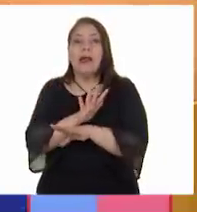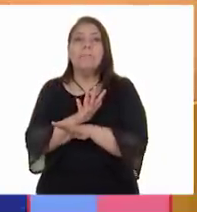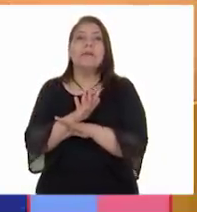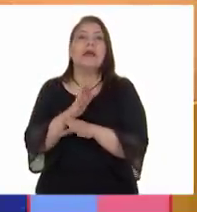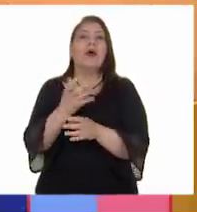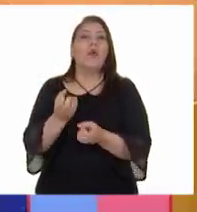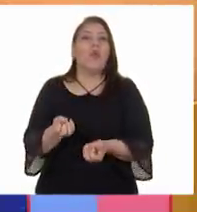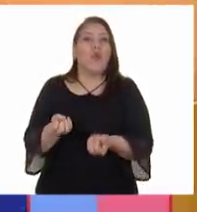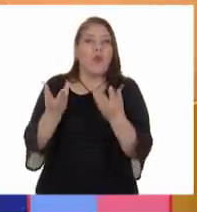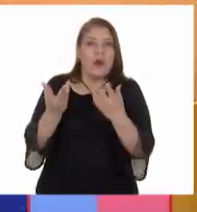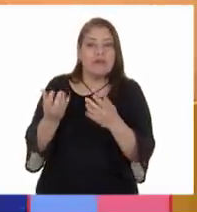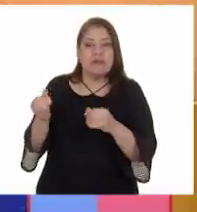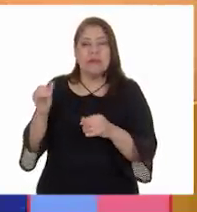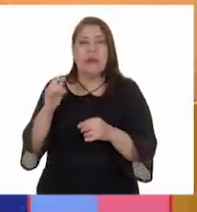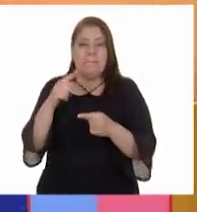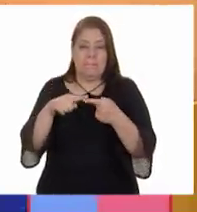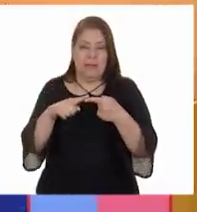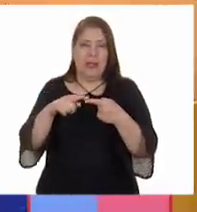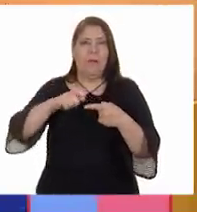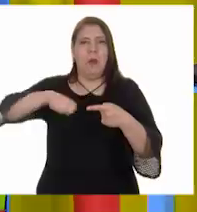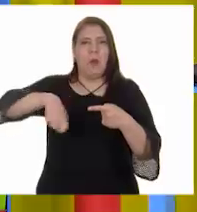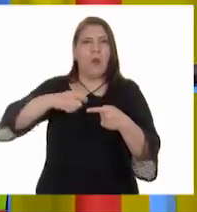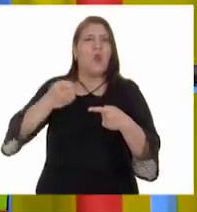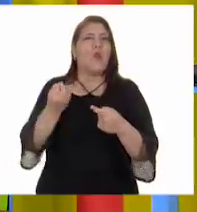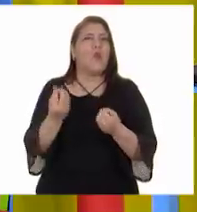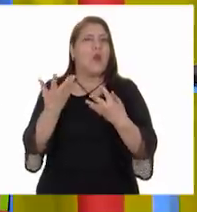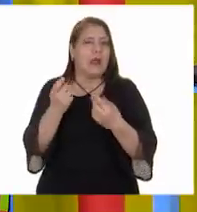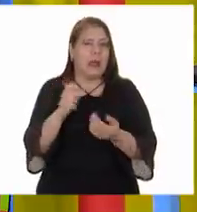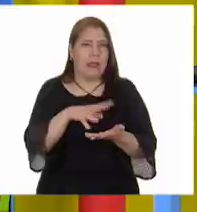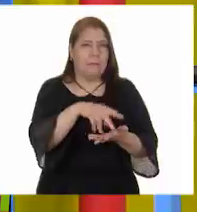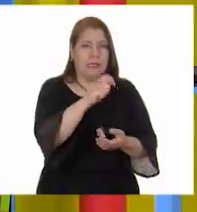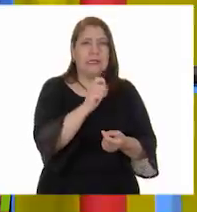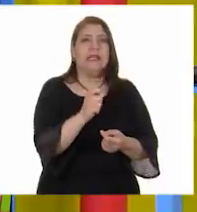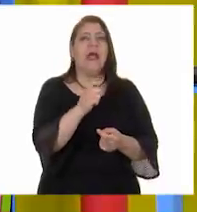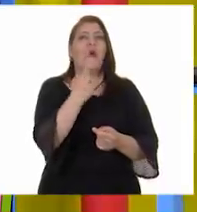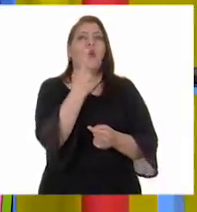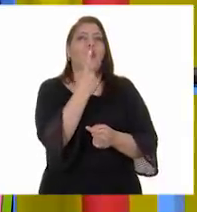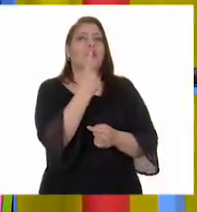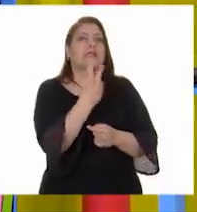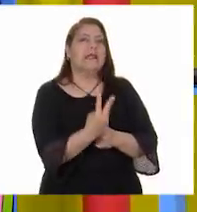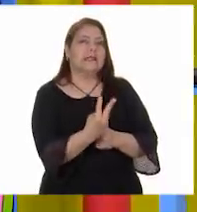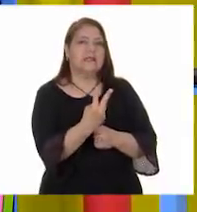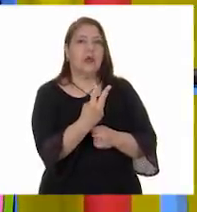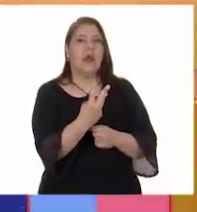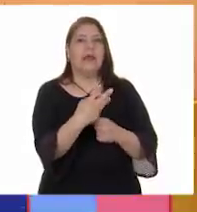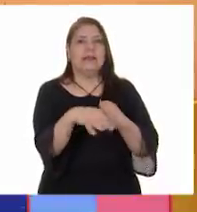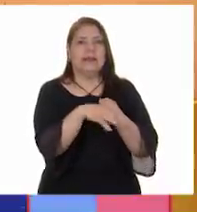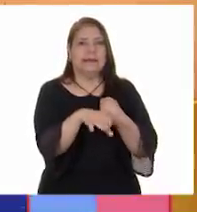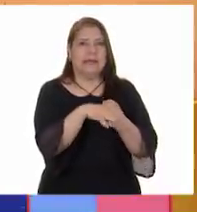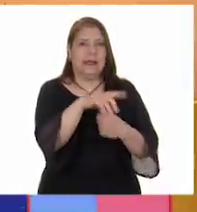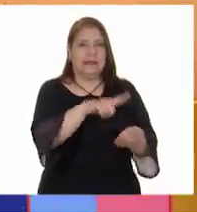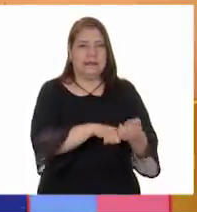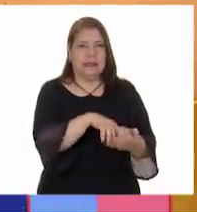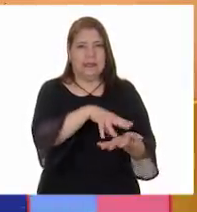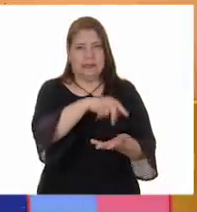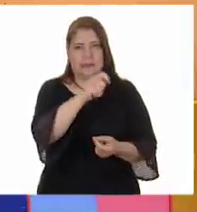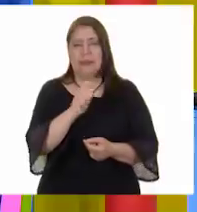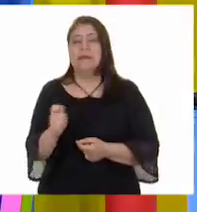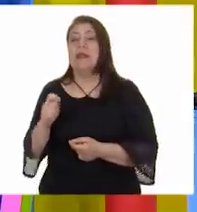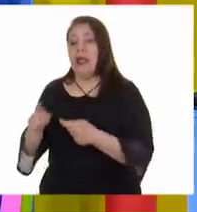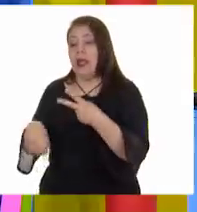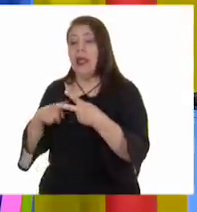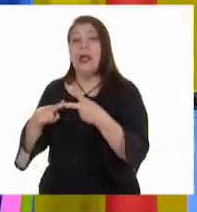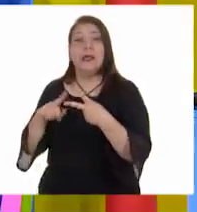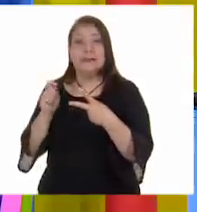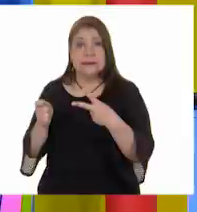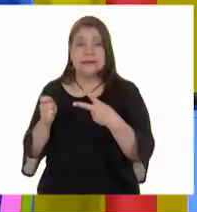harina. En la mezcla 1, ¿cuánta harina teníamos? Tenía un tercio de taza de harina. ¿En la mezcla 2? En la mezcla